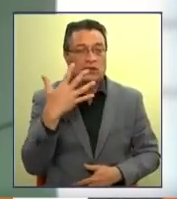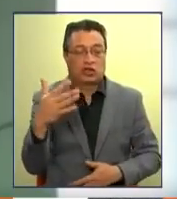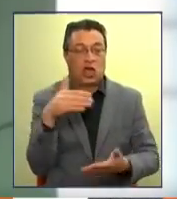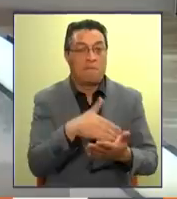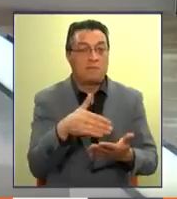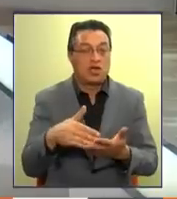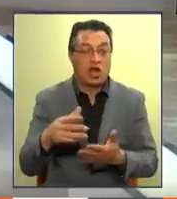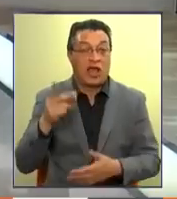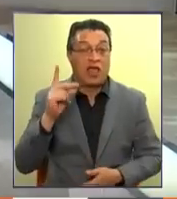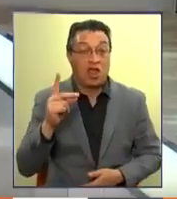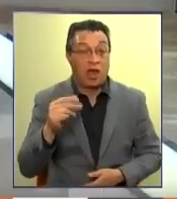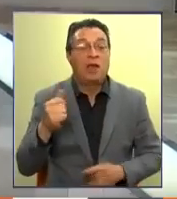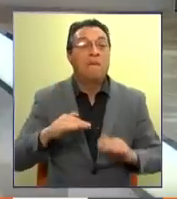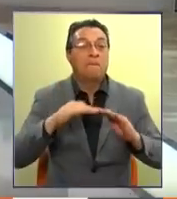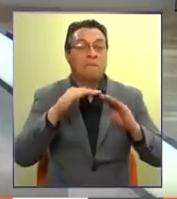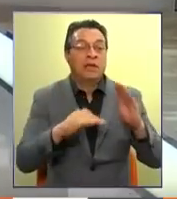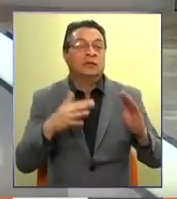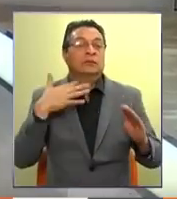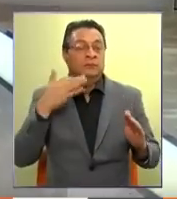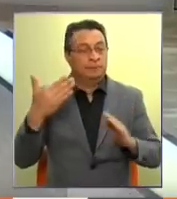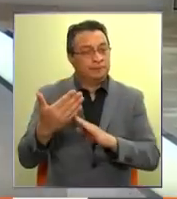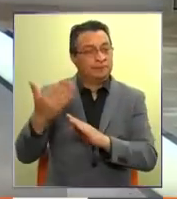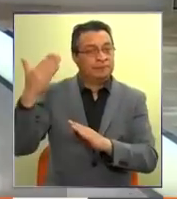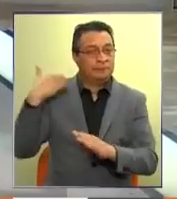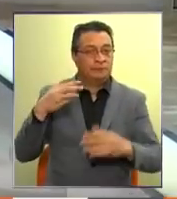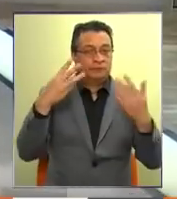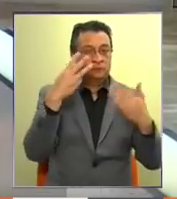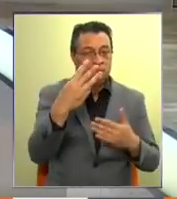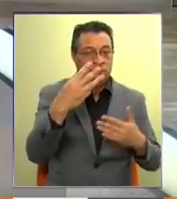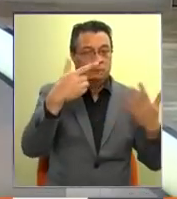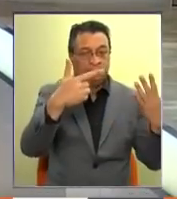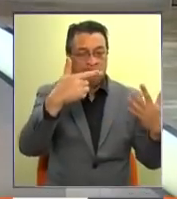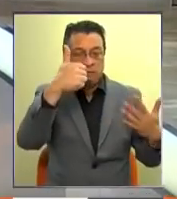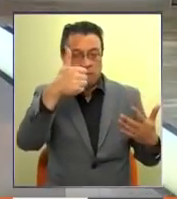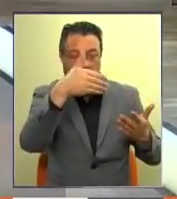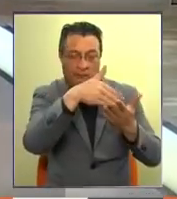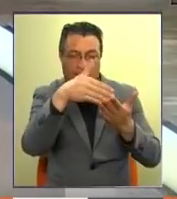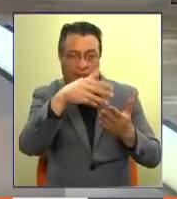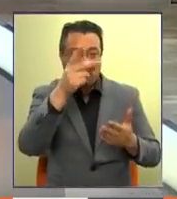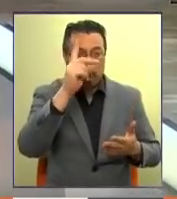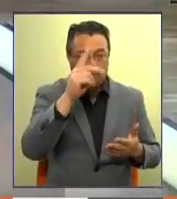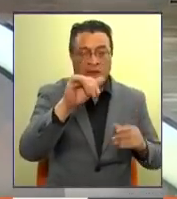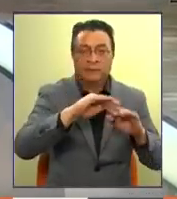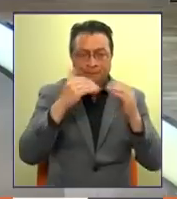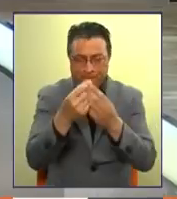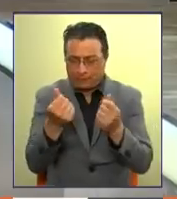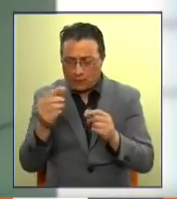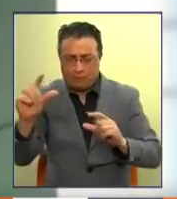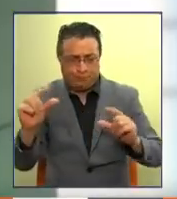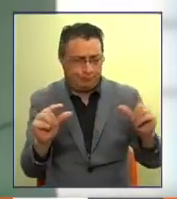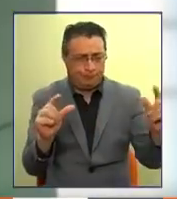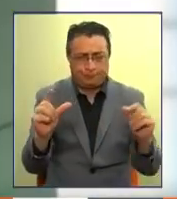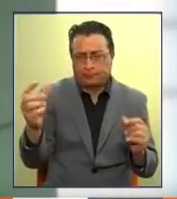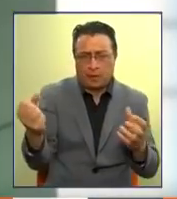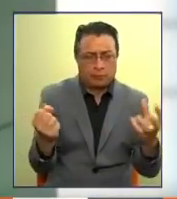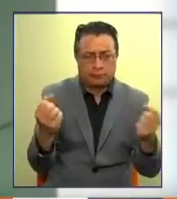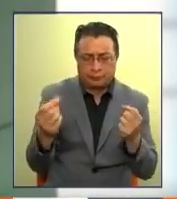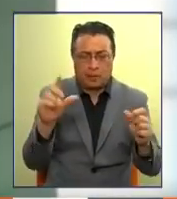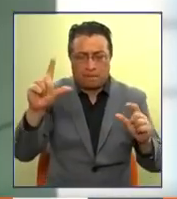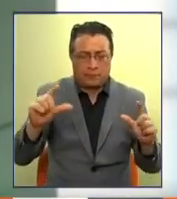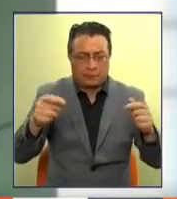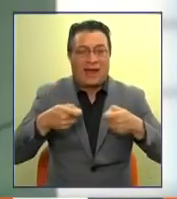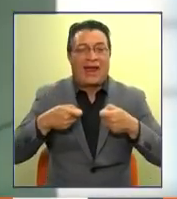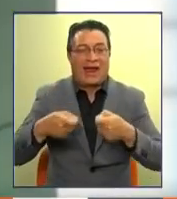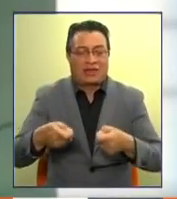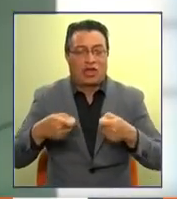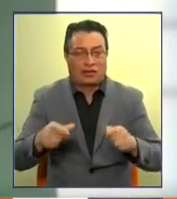que fue inferior a lo que habíamos estimado originalmente, en 376 millones de dólares. Hubo varias eficiencias y varios procesos que nos permitieron reducir el